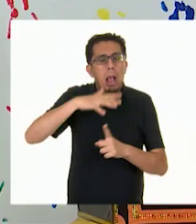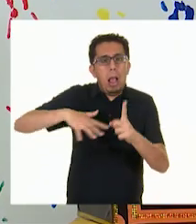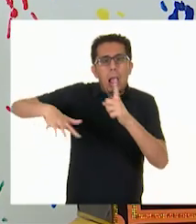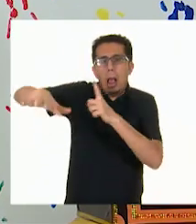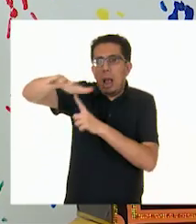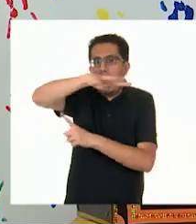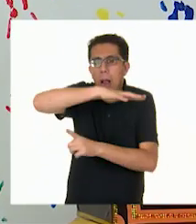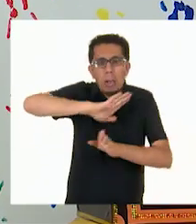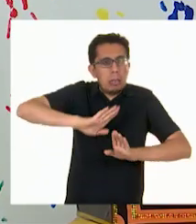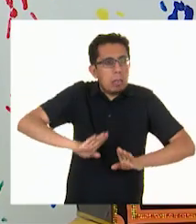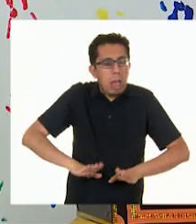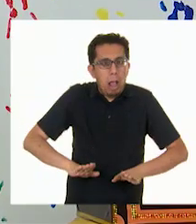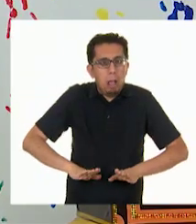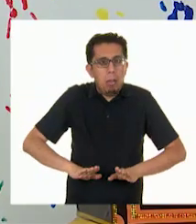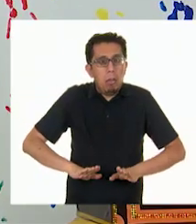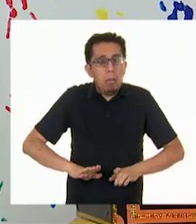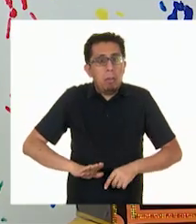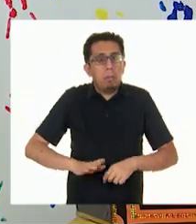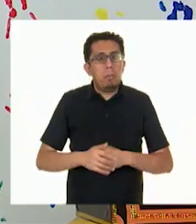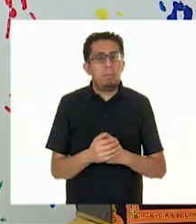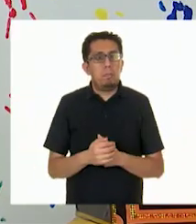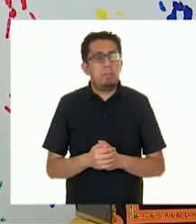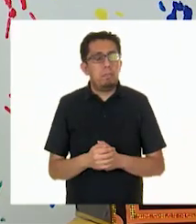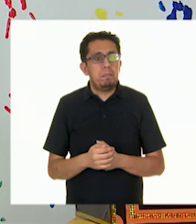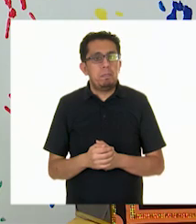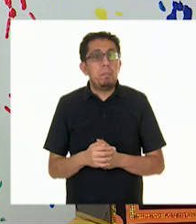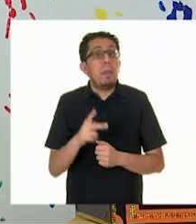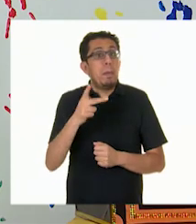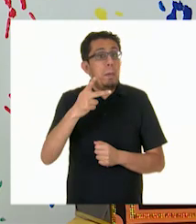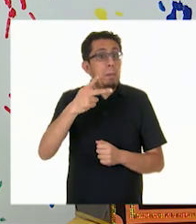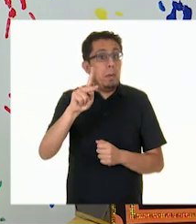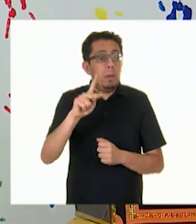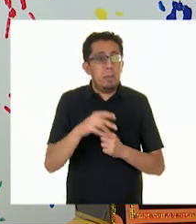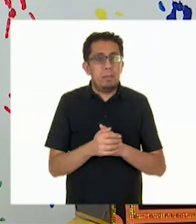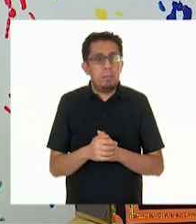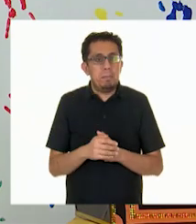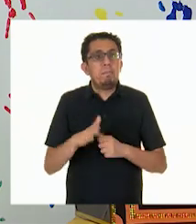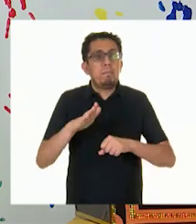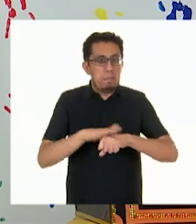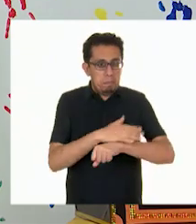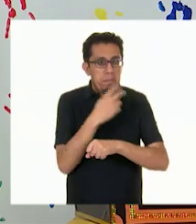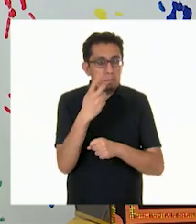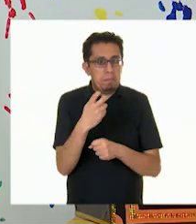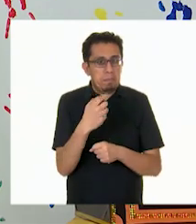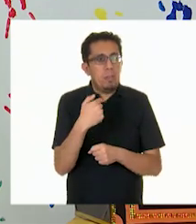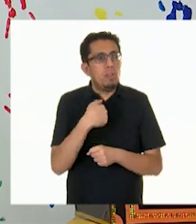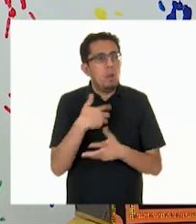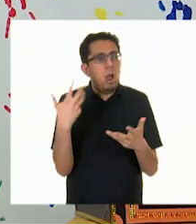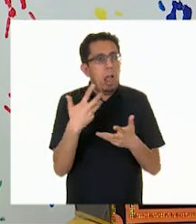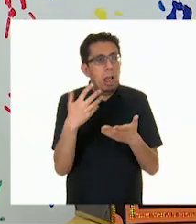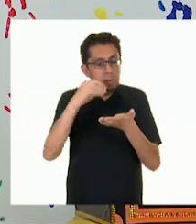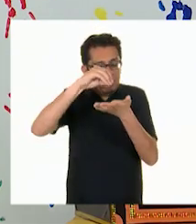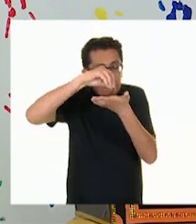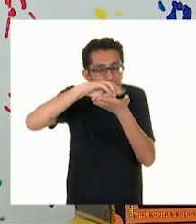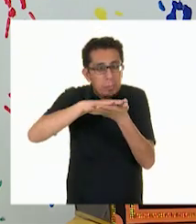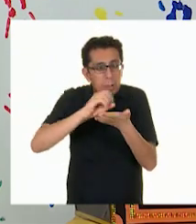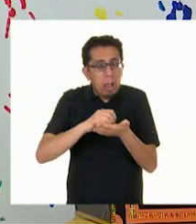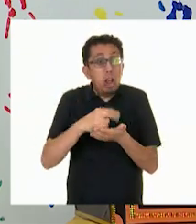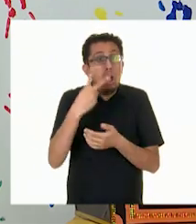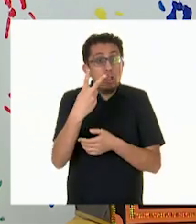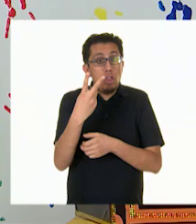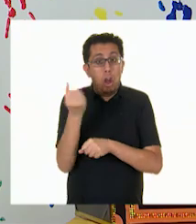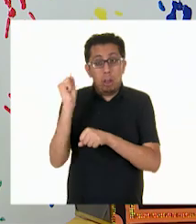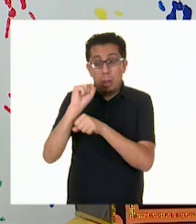qué está pasando, si algo puede desencadenar algo. Pero justamente por esto hice un registro de 2